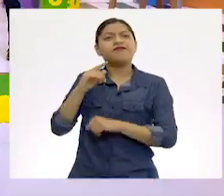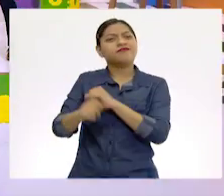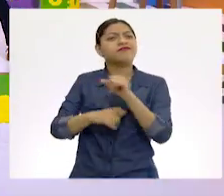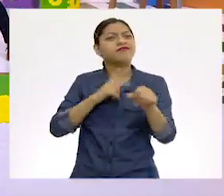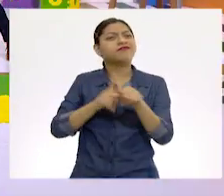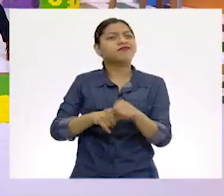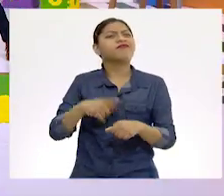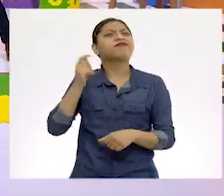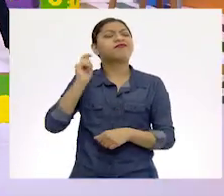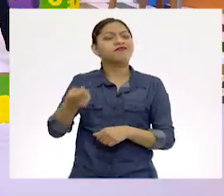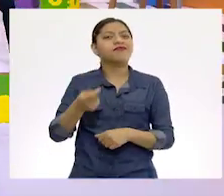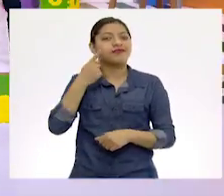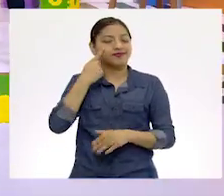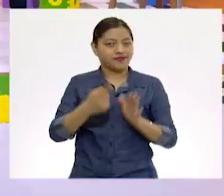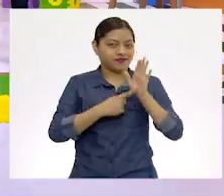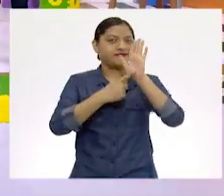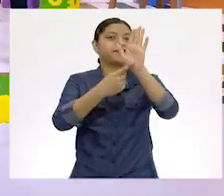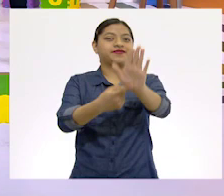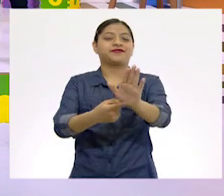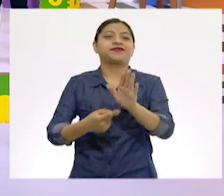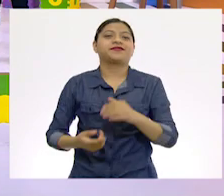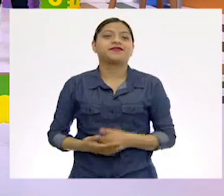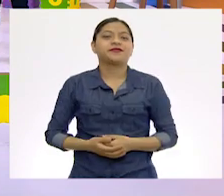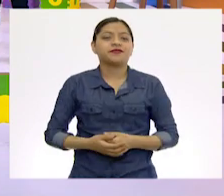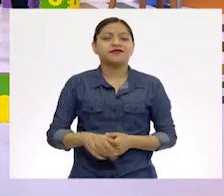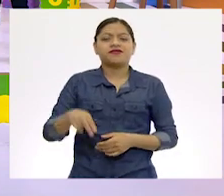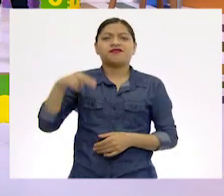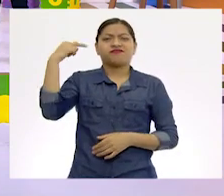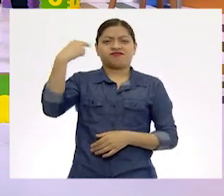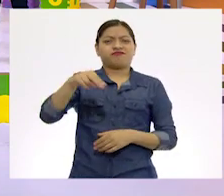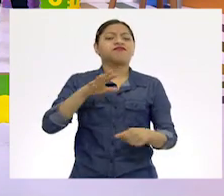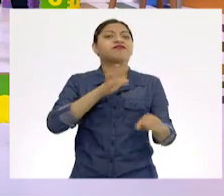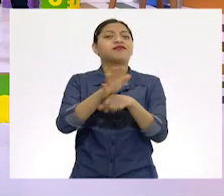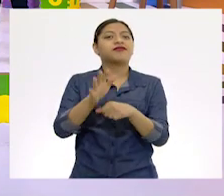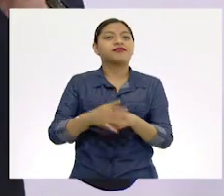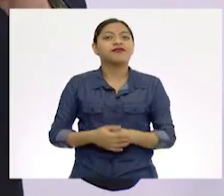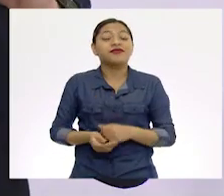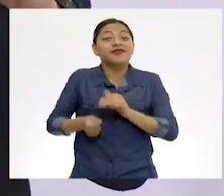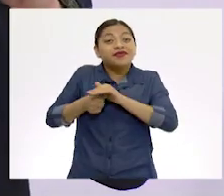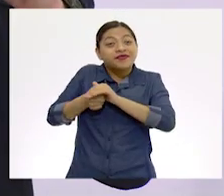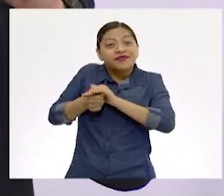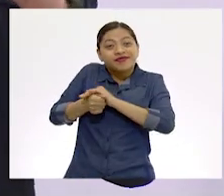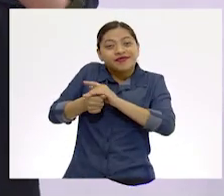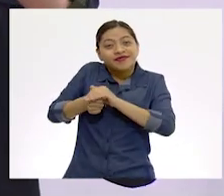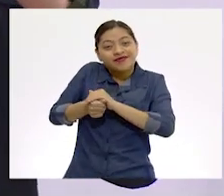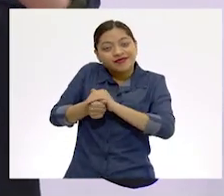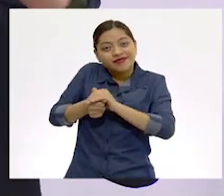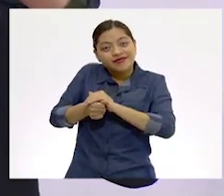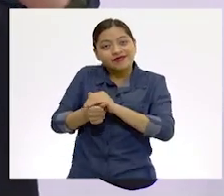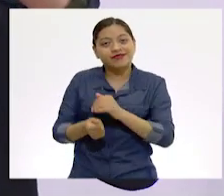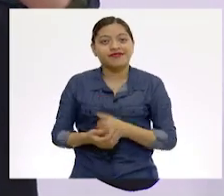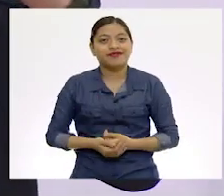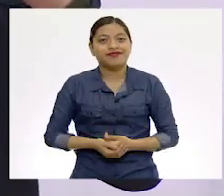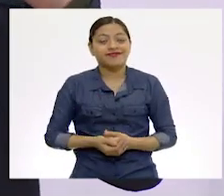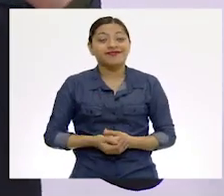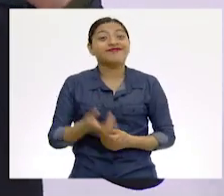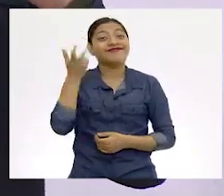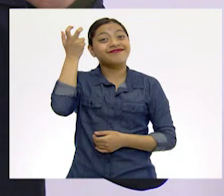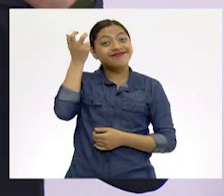Eric, muéstraselos a los niños y diles qué animal es. ¡Es una tortuga!